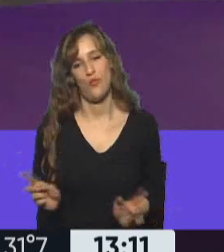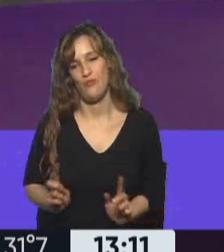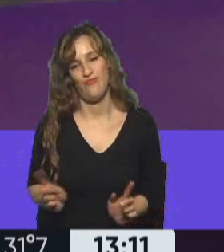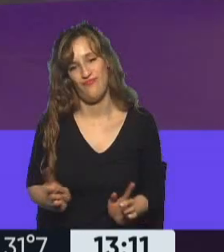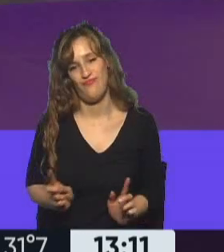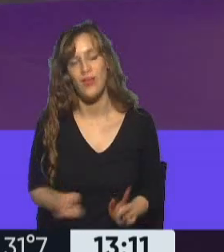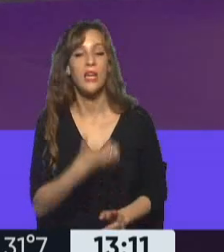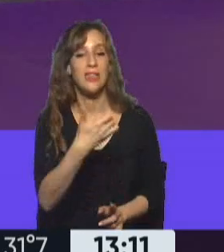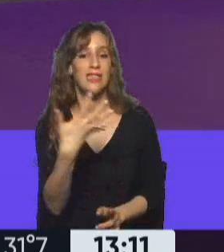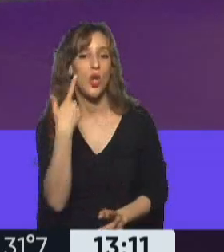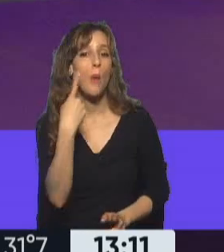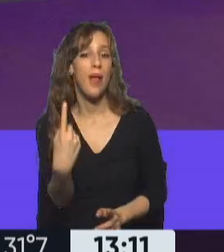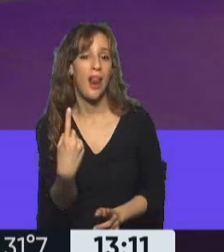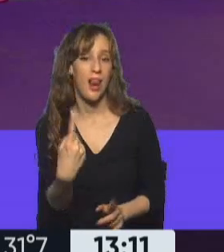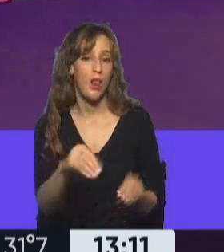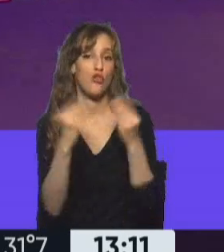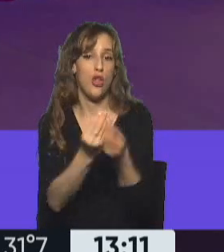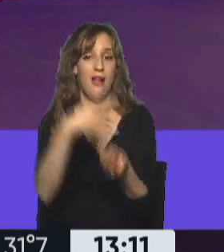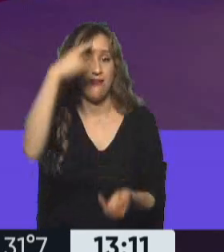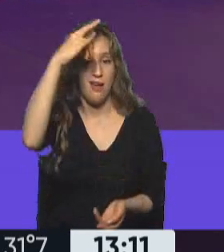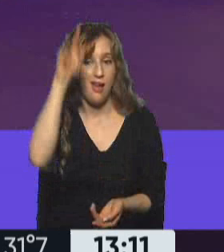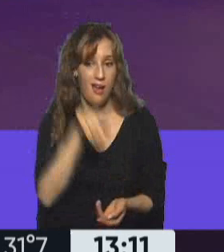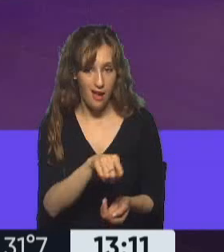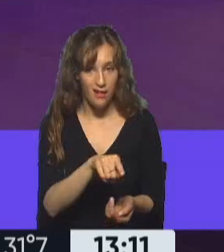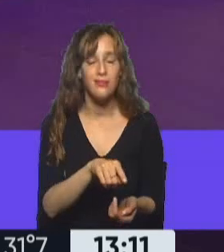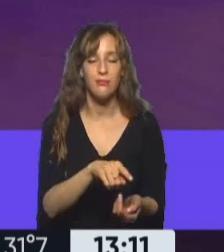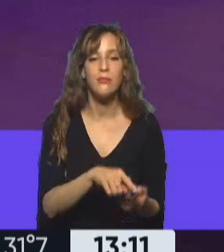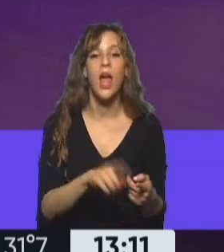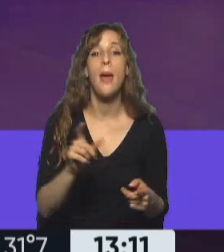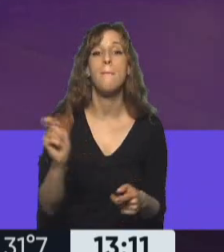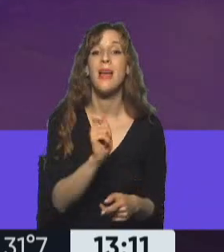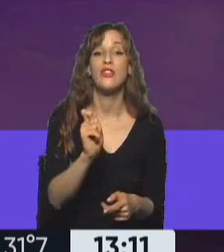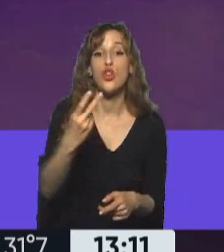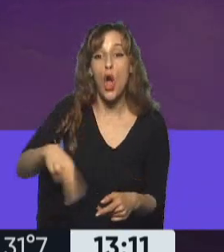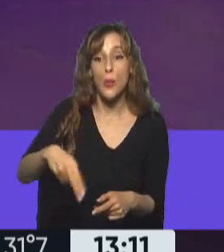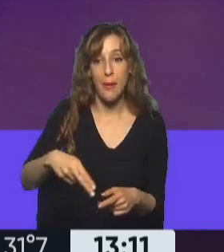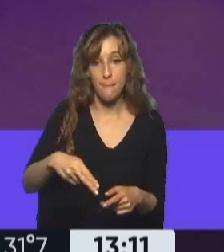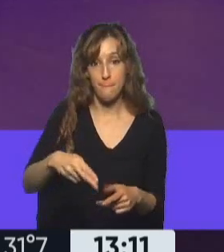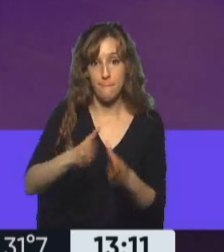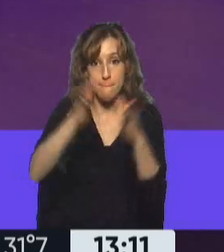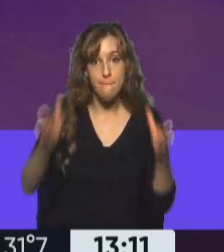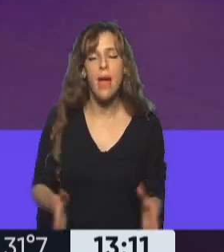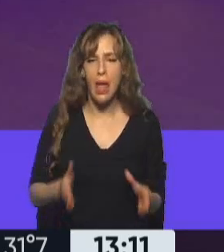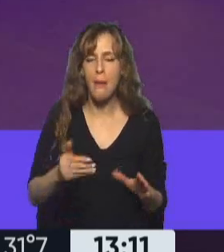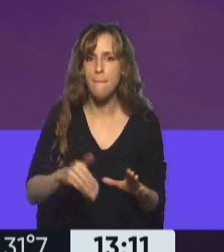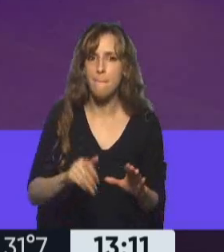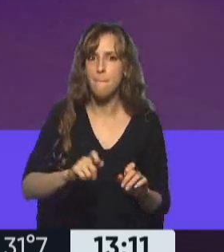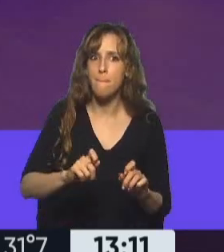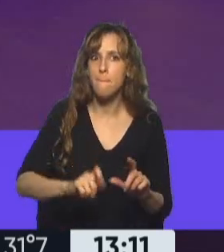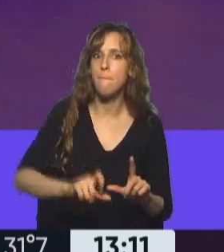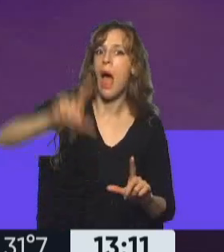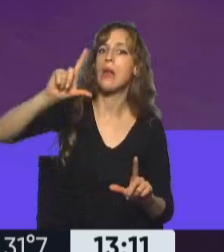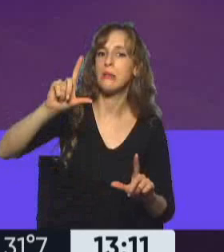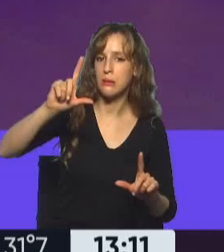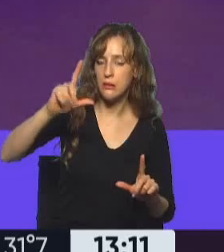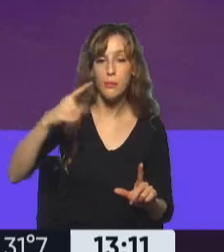tenemos 65.000 cabezas. En octubre, esto es noviembre, en octubre habíamos tenido un pico más interesante. Ahora, fíjense